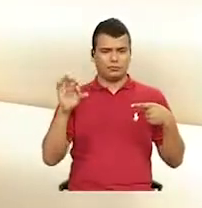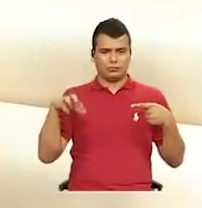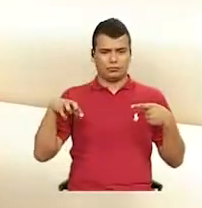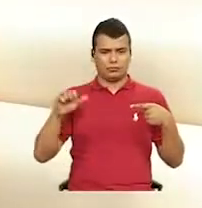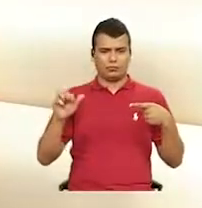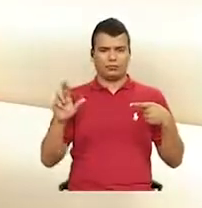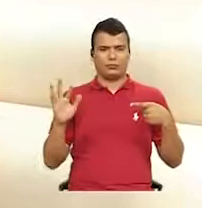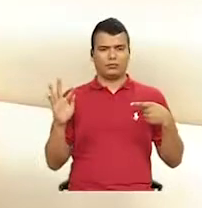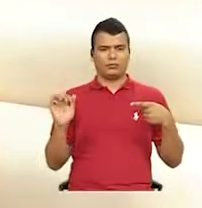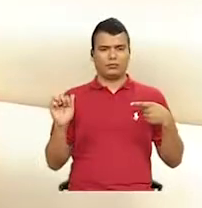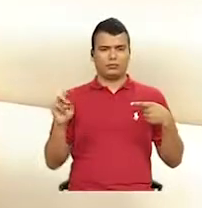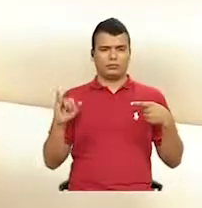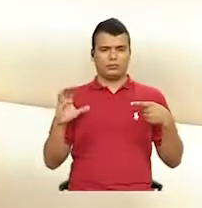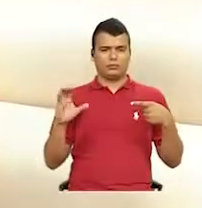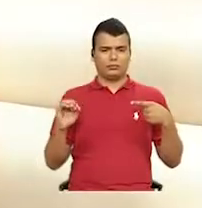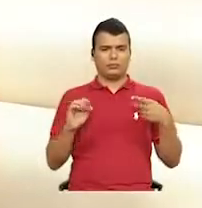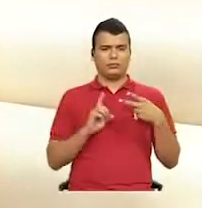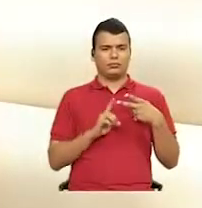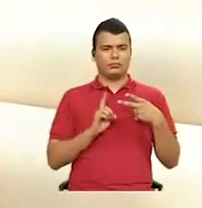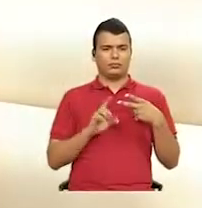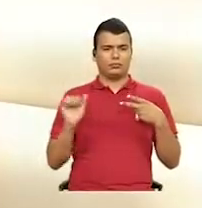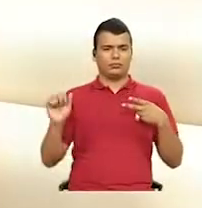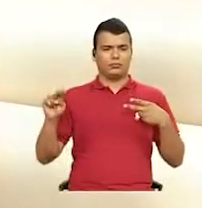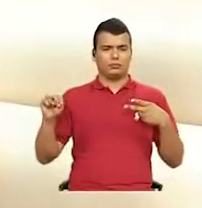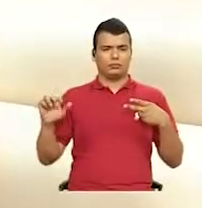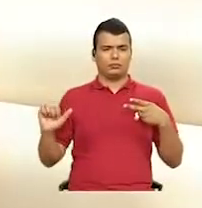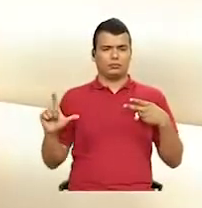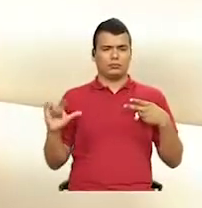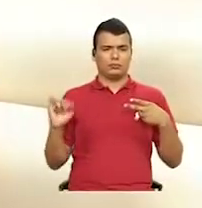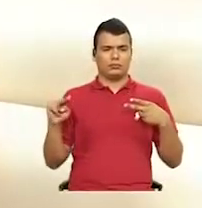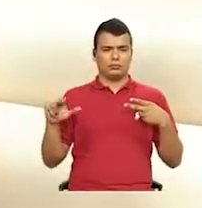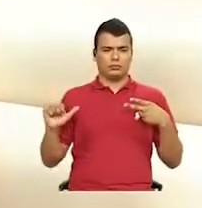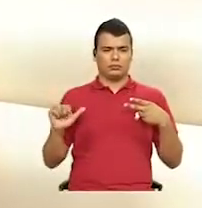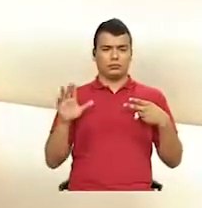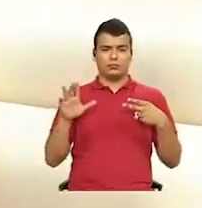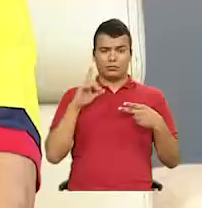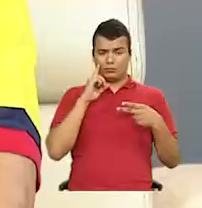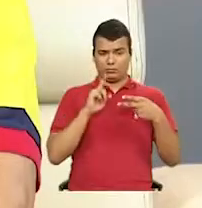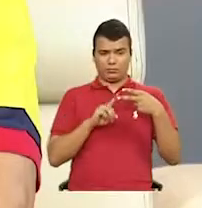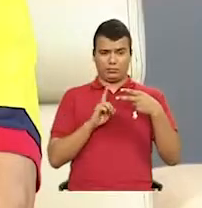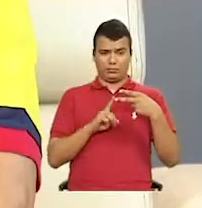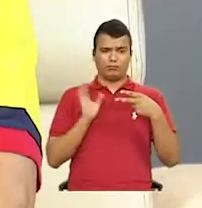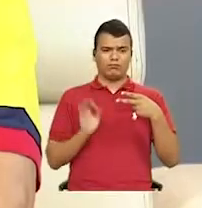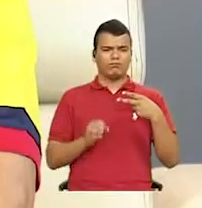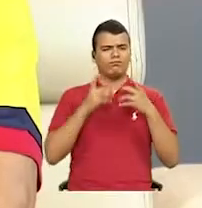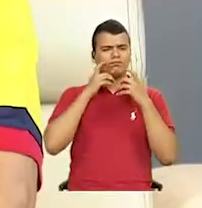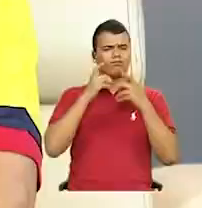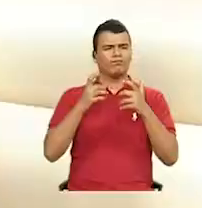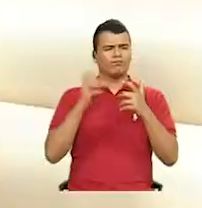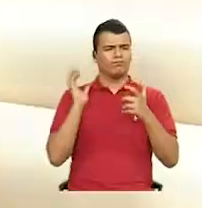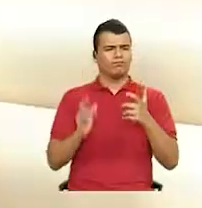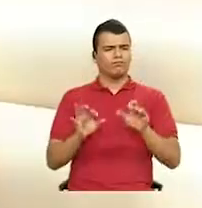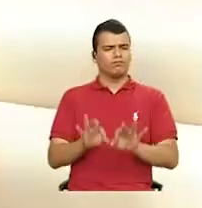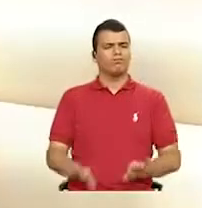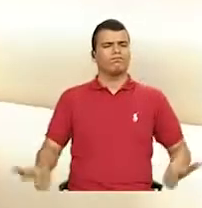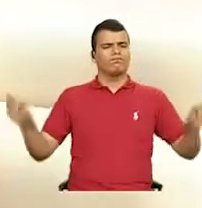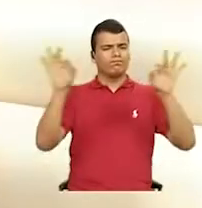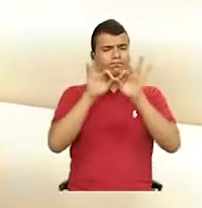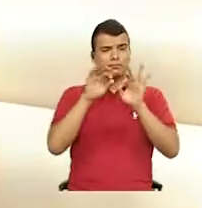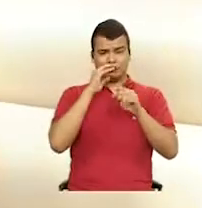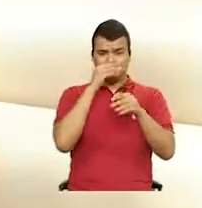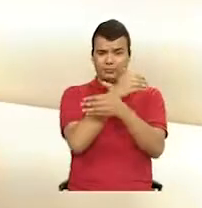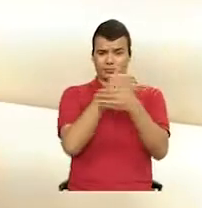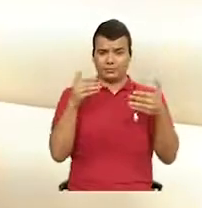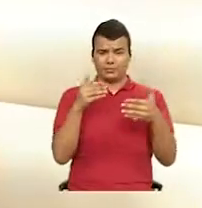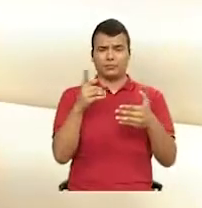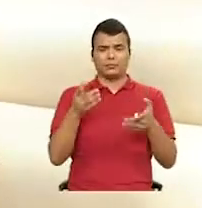es la fenilalanina. Esta última, Mauro, tiene una característica importante, que hay niños que han